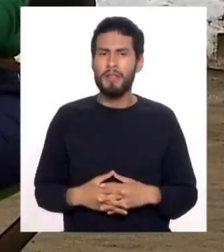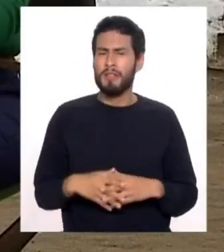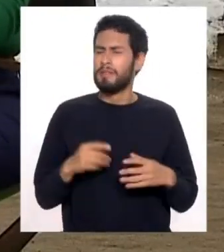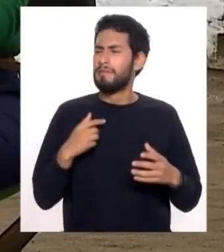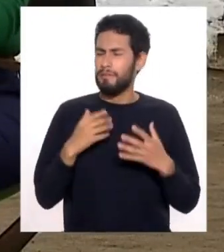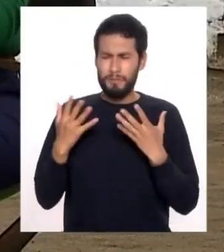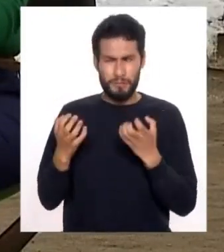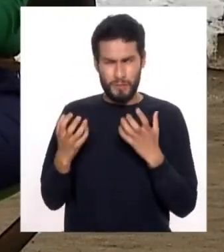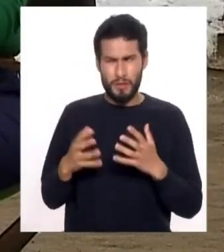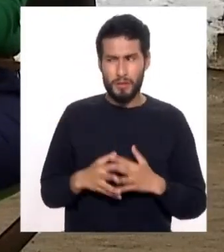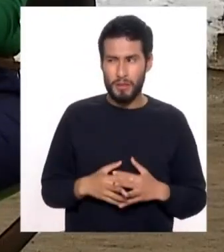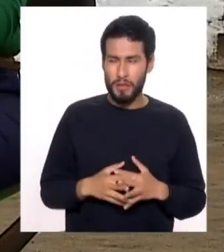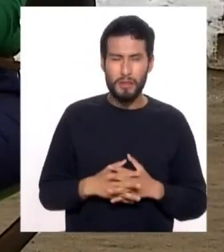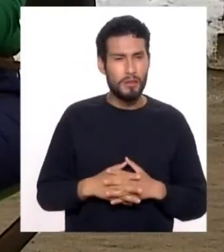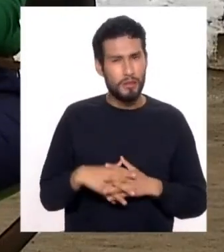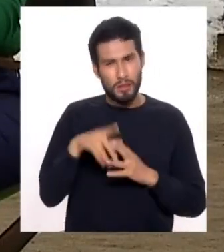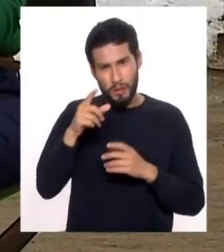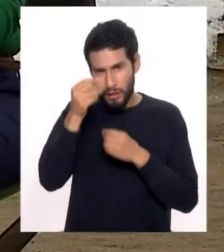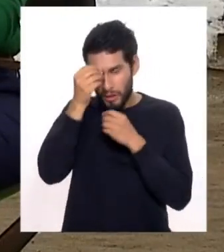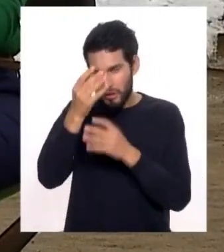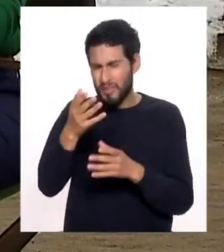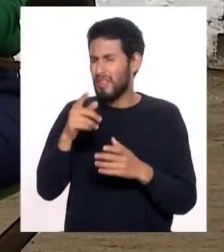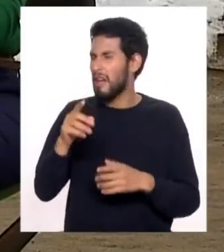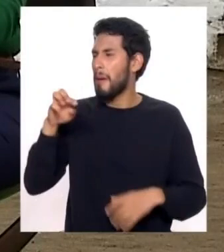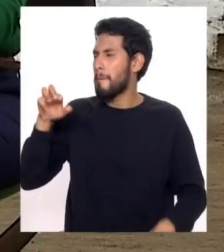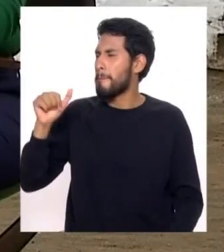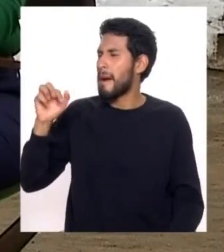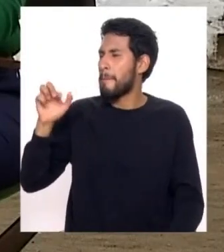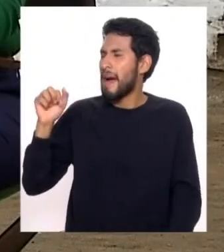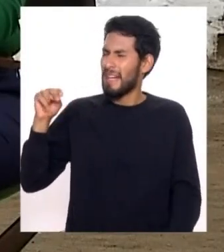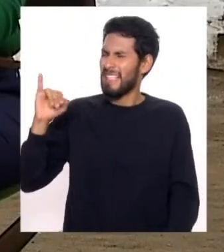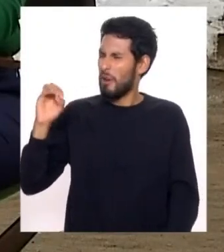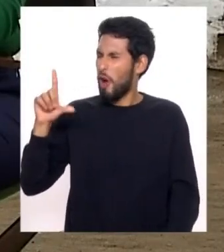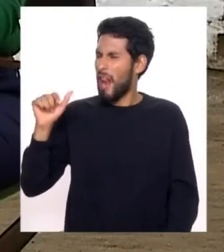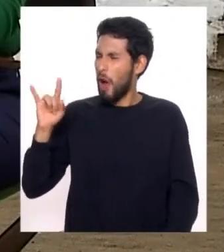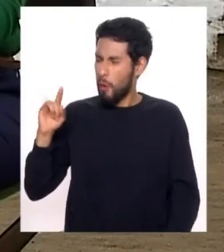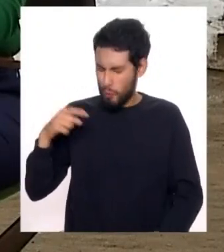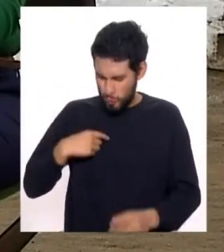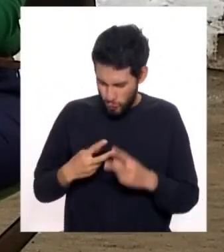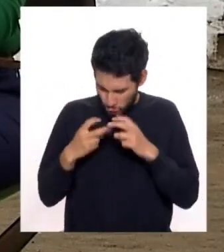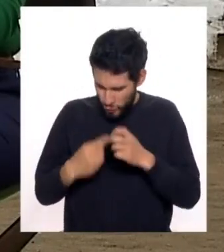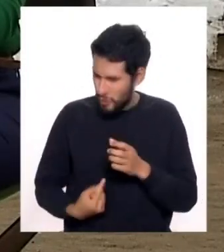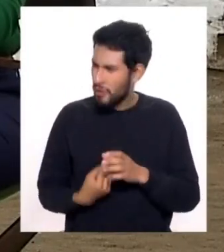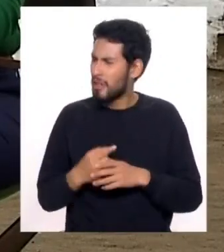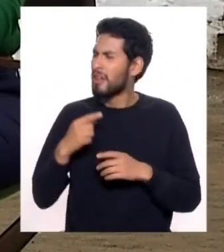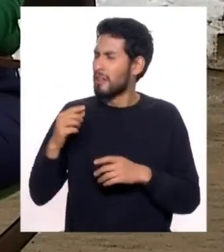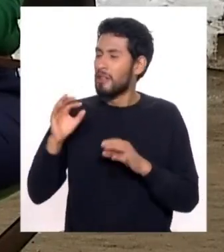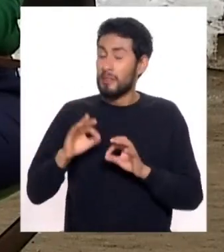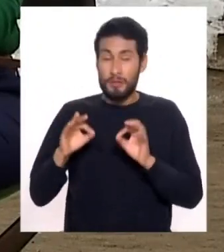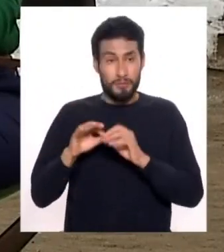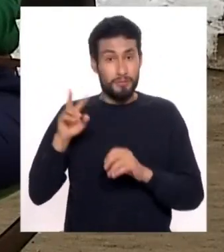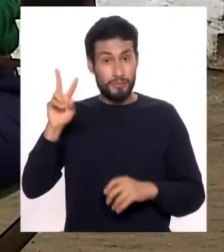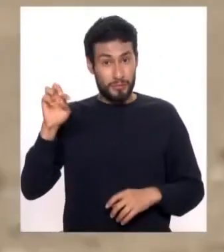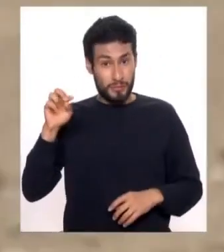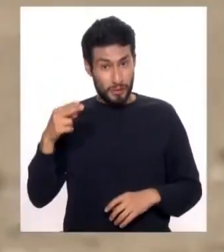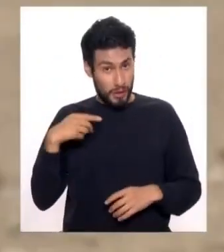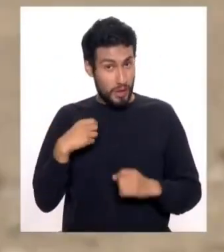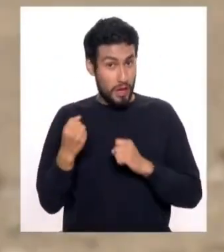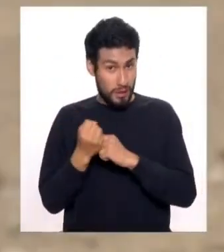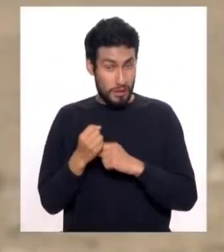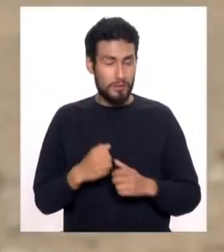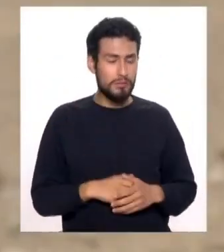Queremos darle un mensaje con respecto al Papa Nicolau, doctora. Eso también es otra cosa que complementa con el tema del BPH. Por